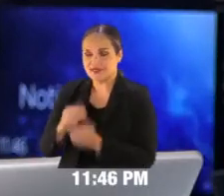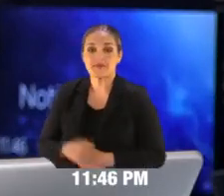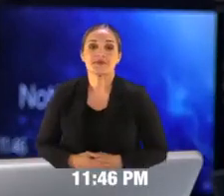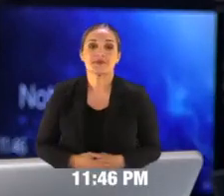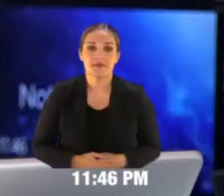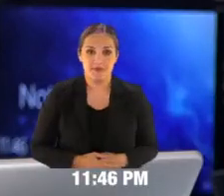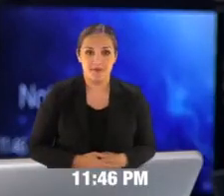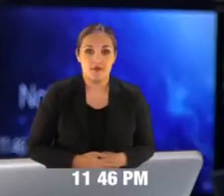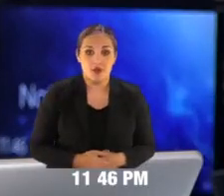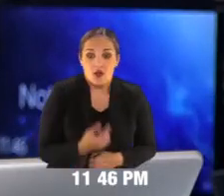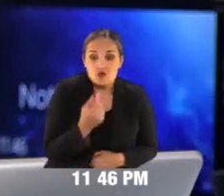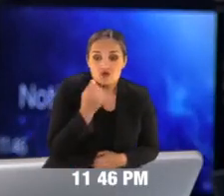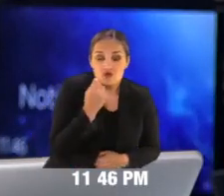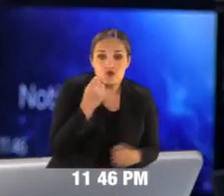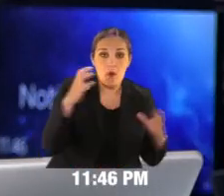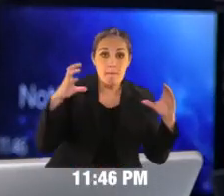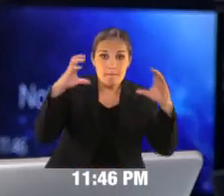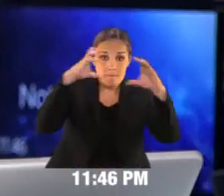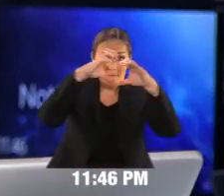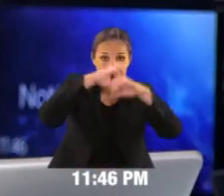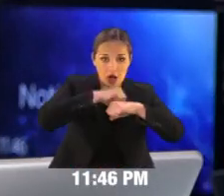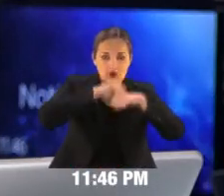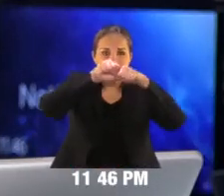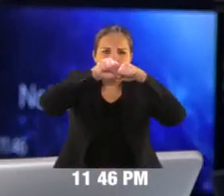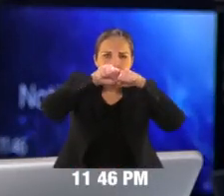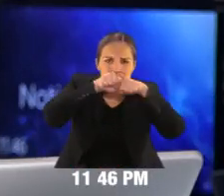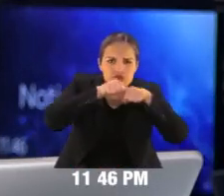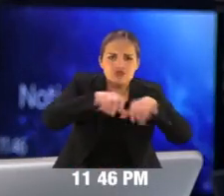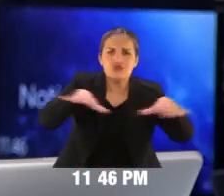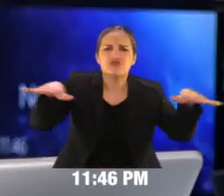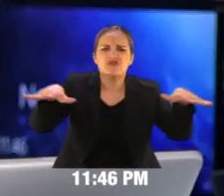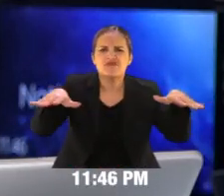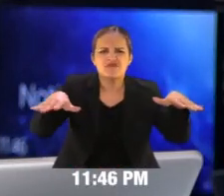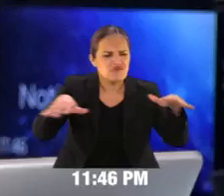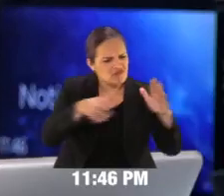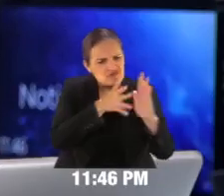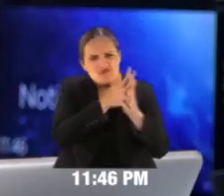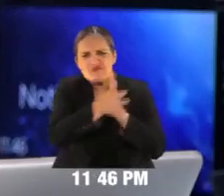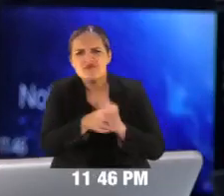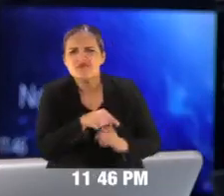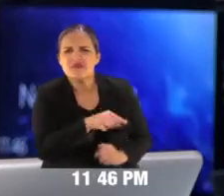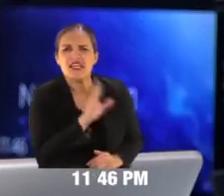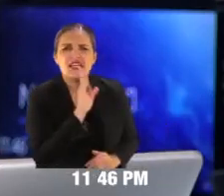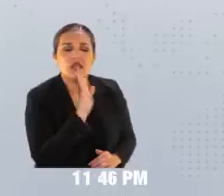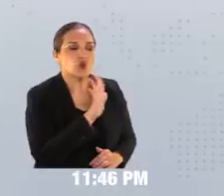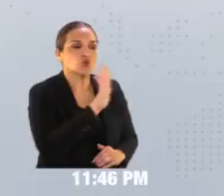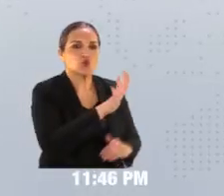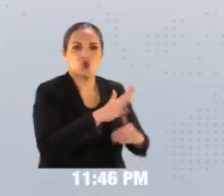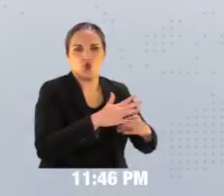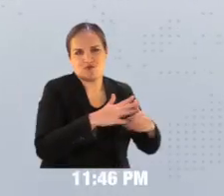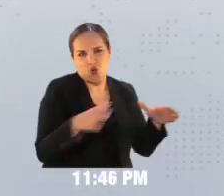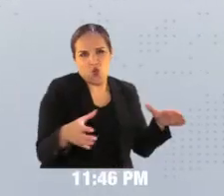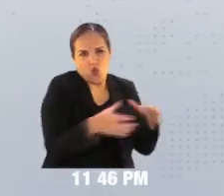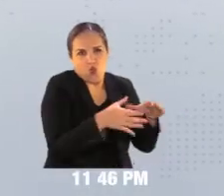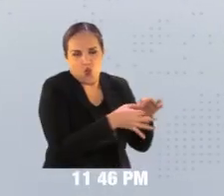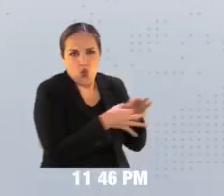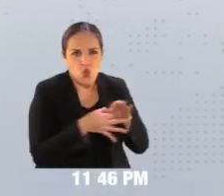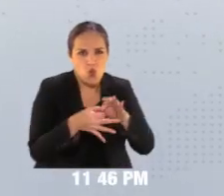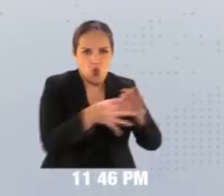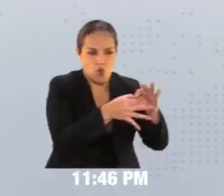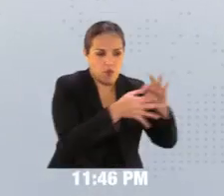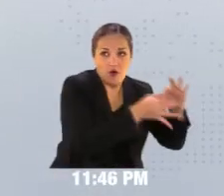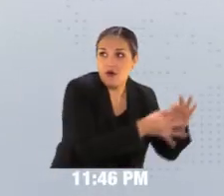Se pronunció esta noche a través de un comunicado el representante legal del consorcio, cuestionado por supuestas garantías falsas en un contrato con el